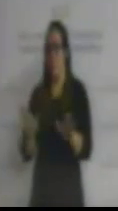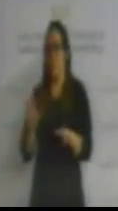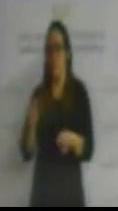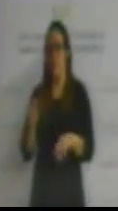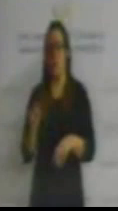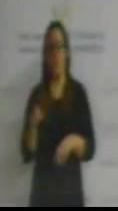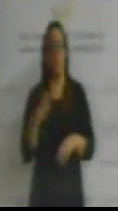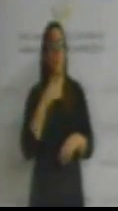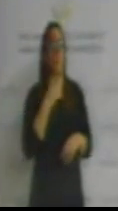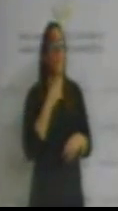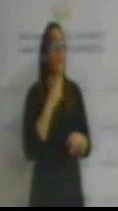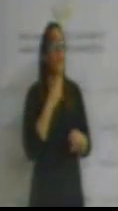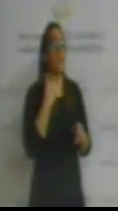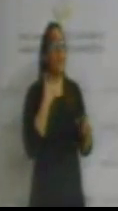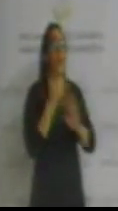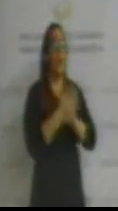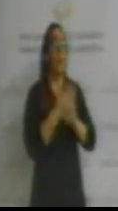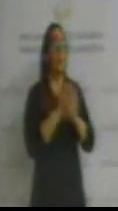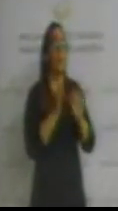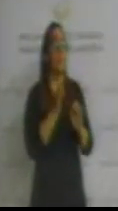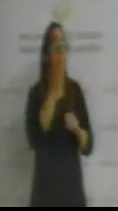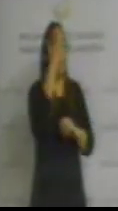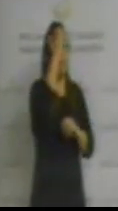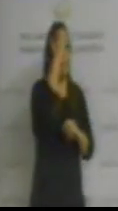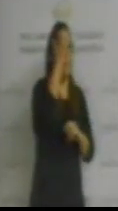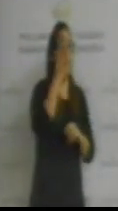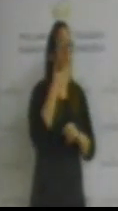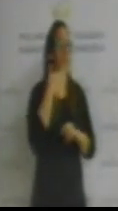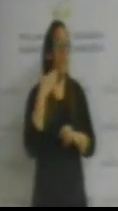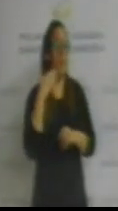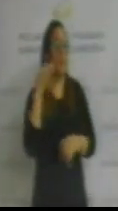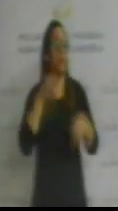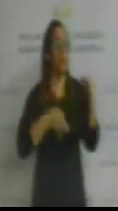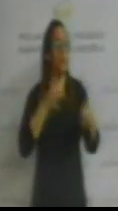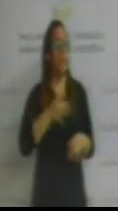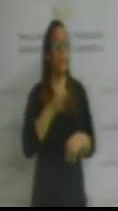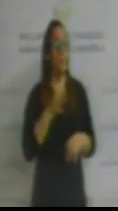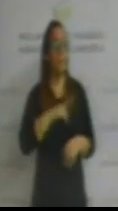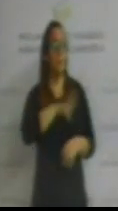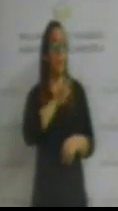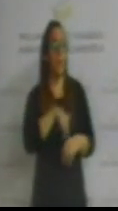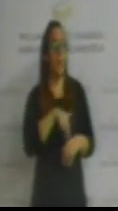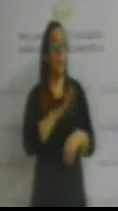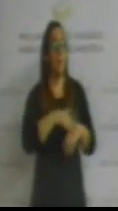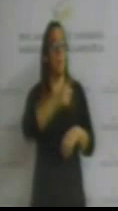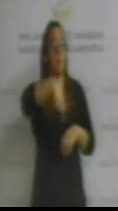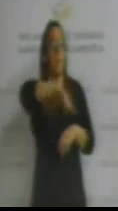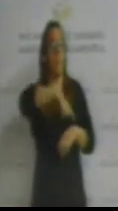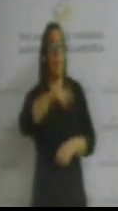intervengo en relación a este tema, memoria, dignidad, justicia y verdad. Y para los asesinos y sus